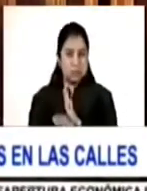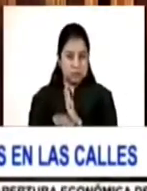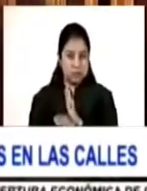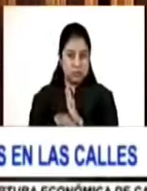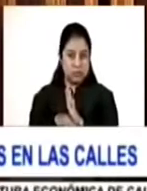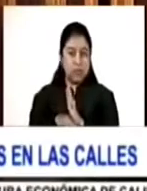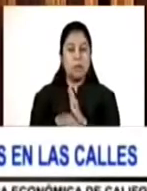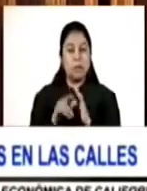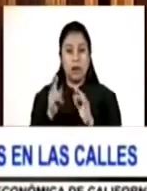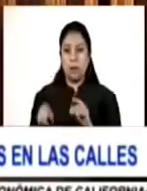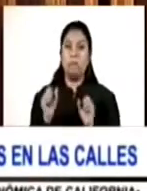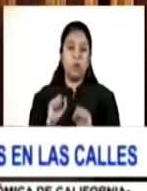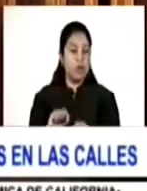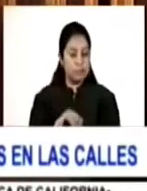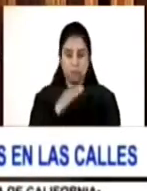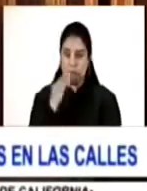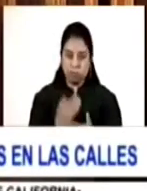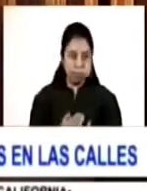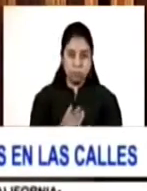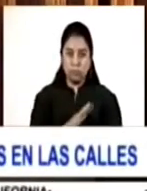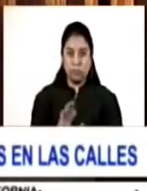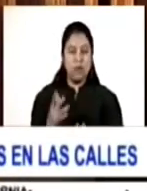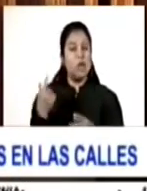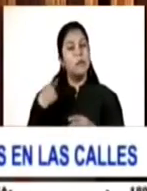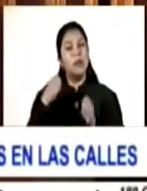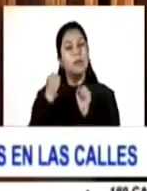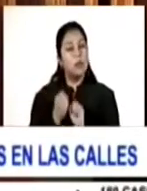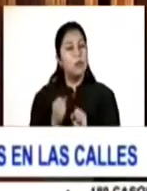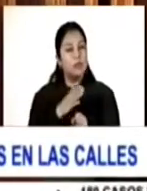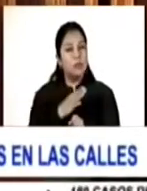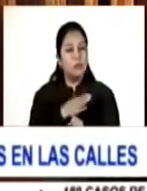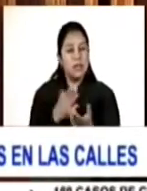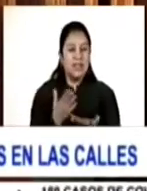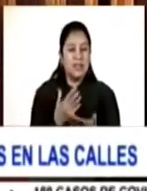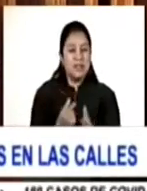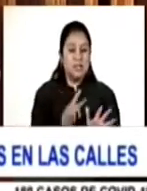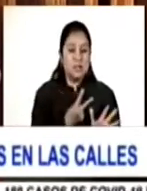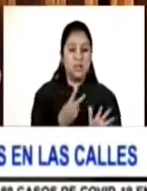podamos pararlos, para que tengamos la posibilidad de que ese